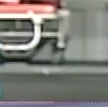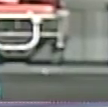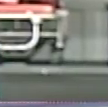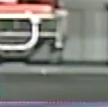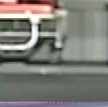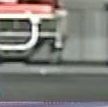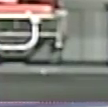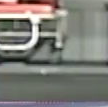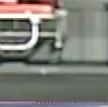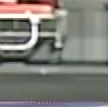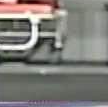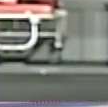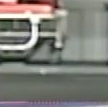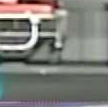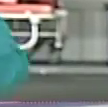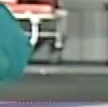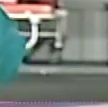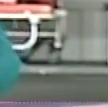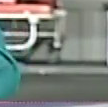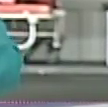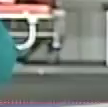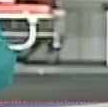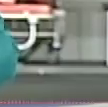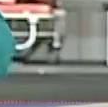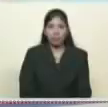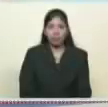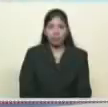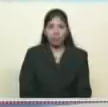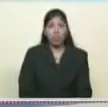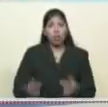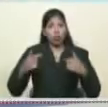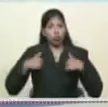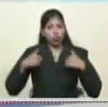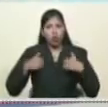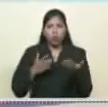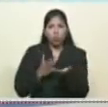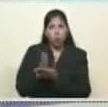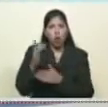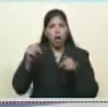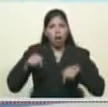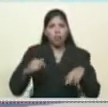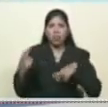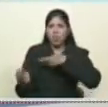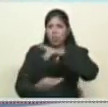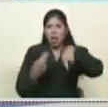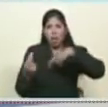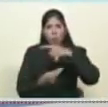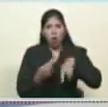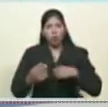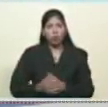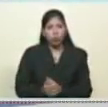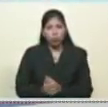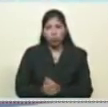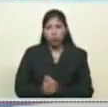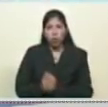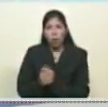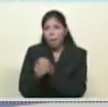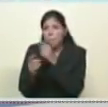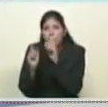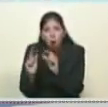No se ha dejado de construir vivienda. Hemos continuado haciendo la revolución, haciendo de tripas